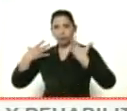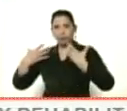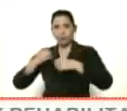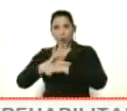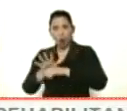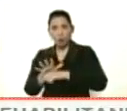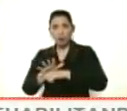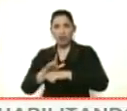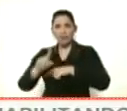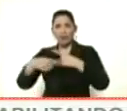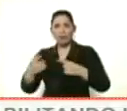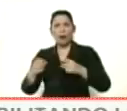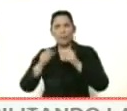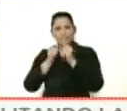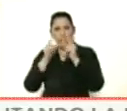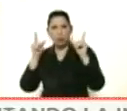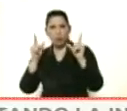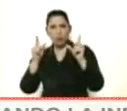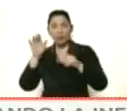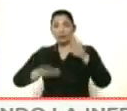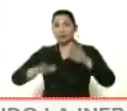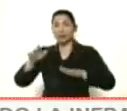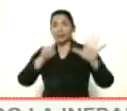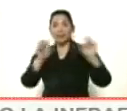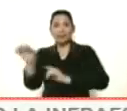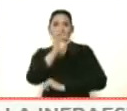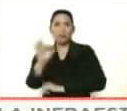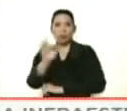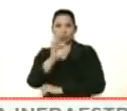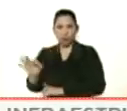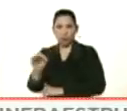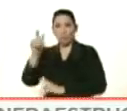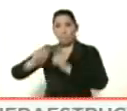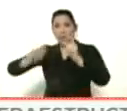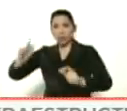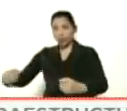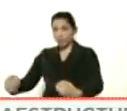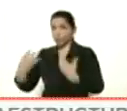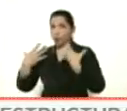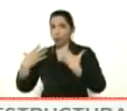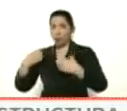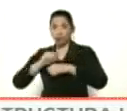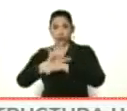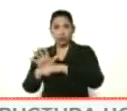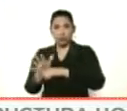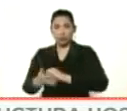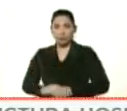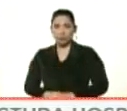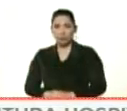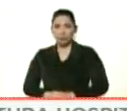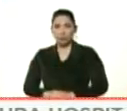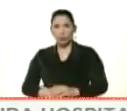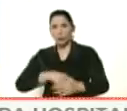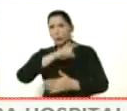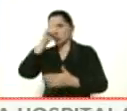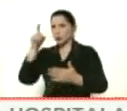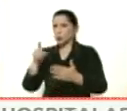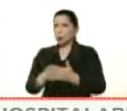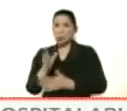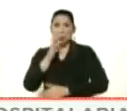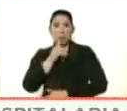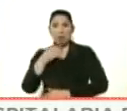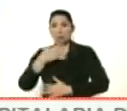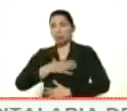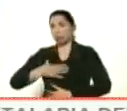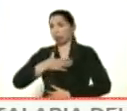descubre que aproximadamente el 60% de las personas infectadas por COVID-19 eran completamente asintomáticos,